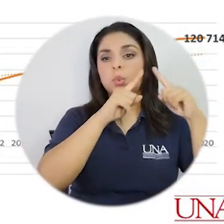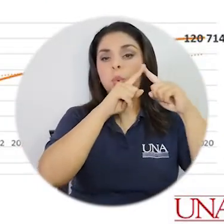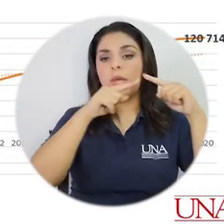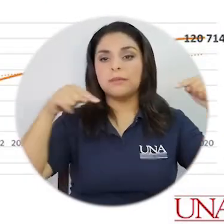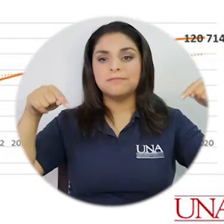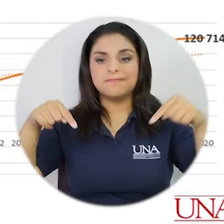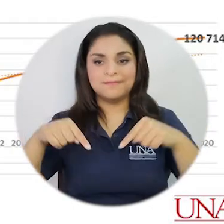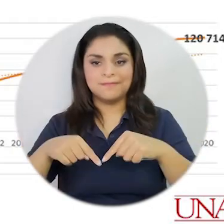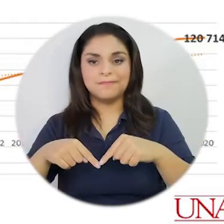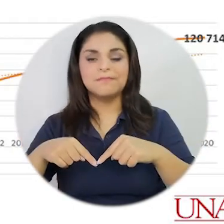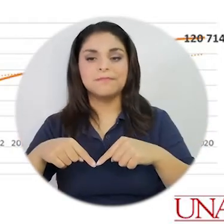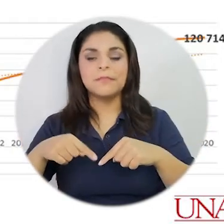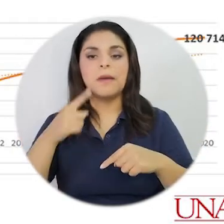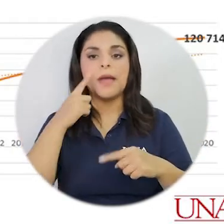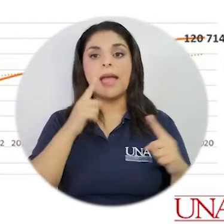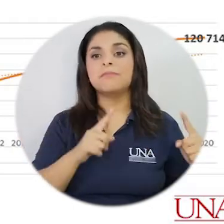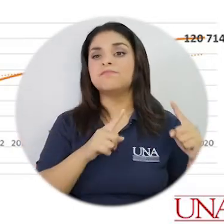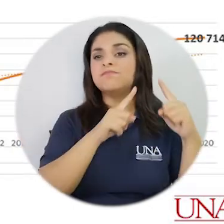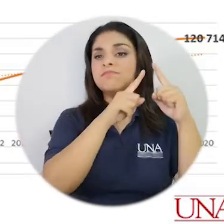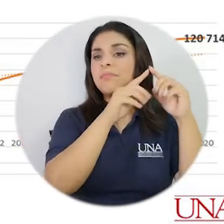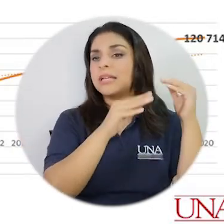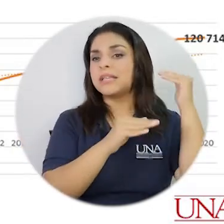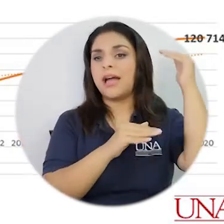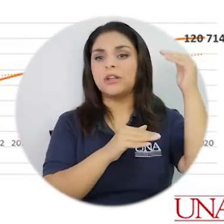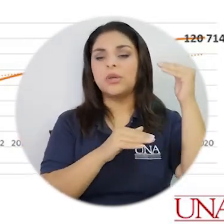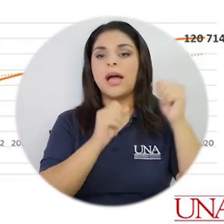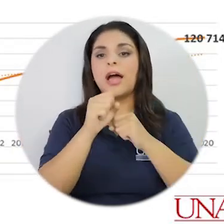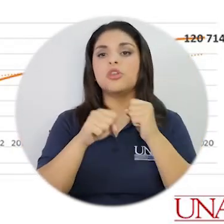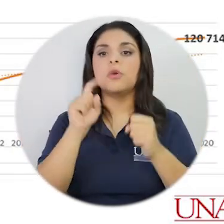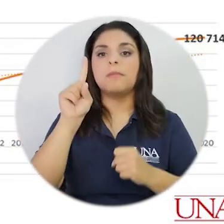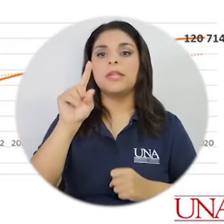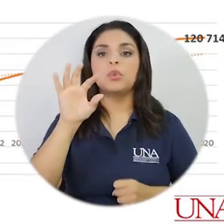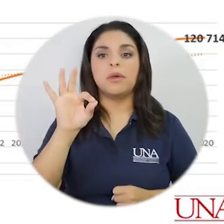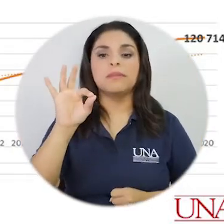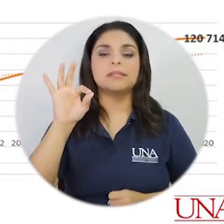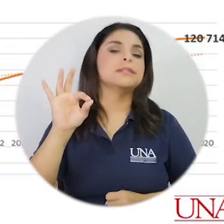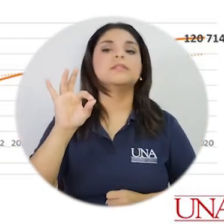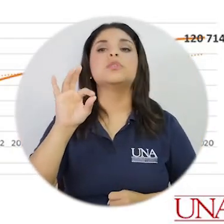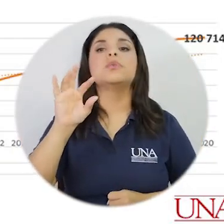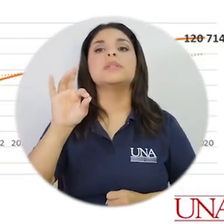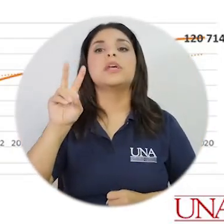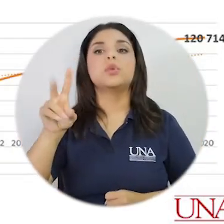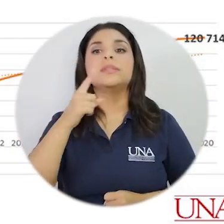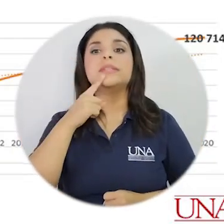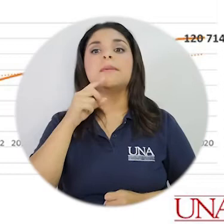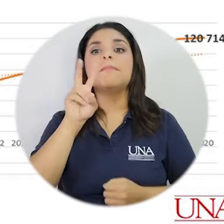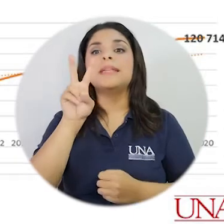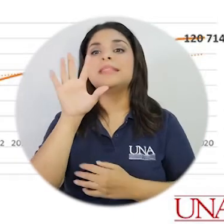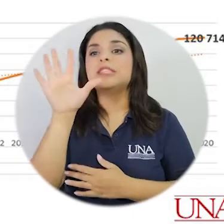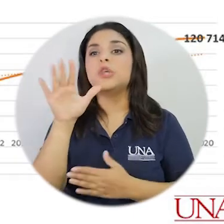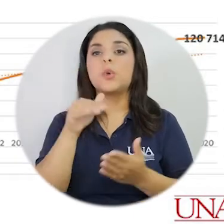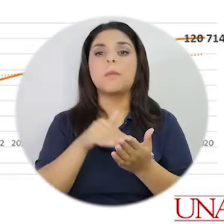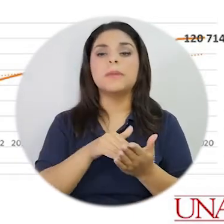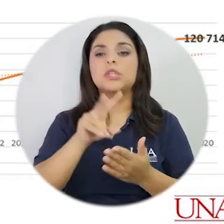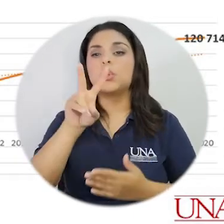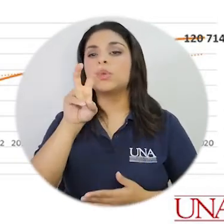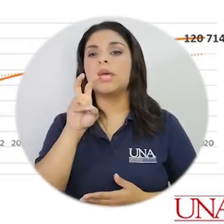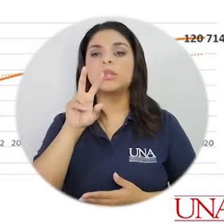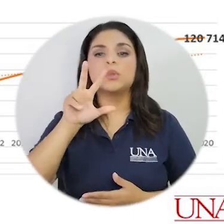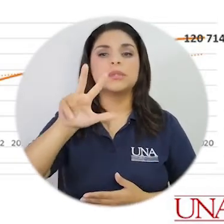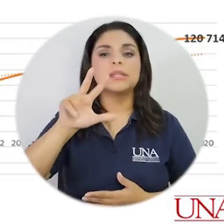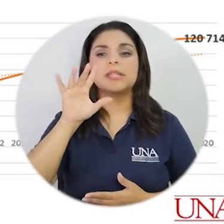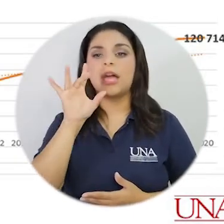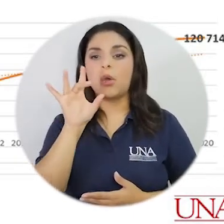que hemos tenido históricamente. El pico más alto lo tenemos en el año de 1992 con